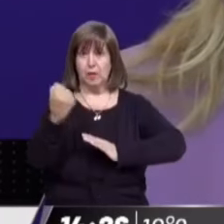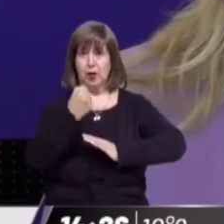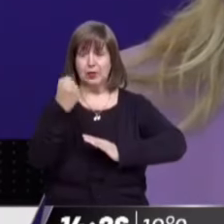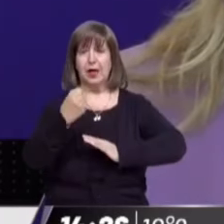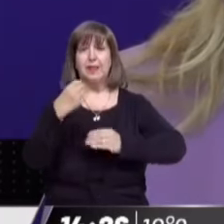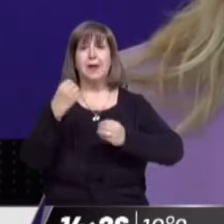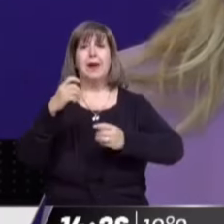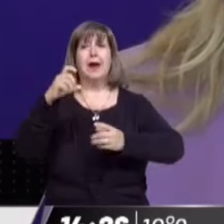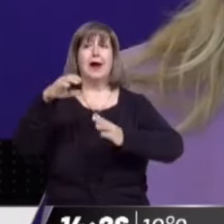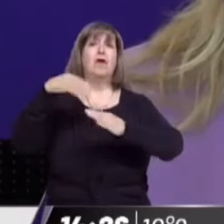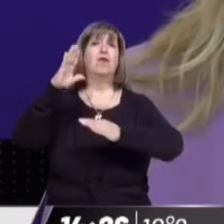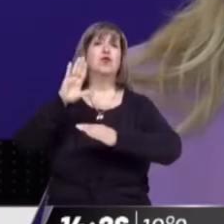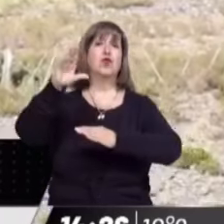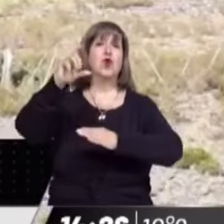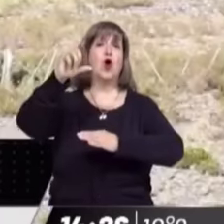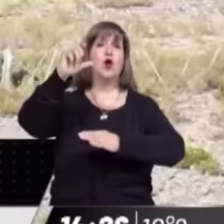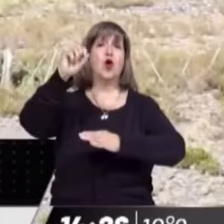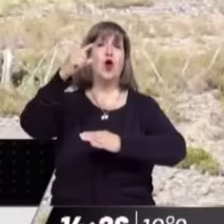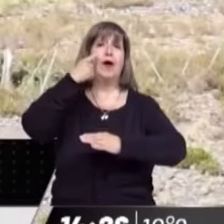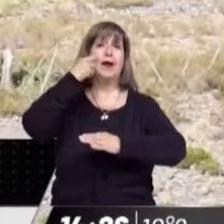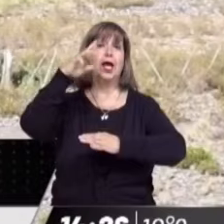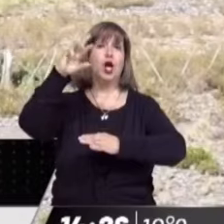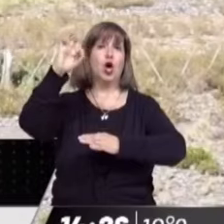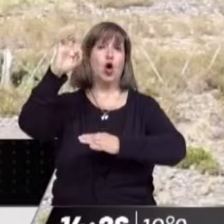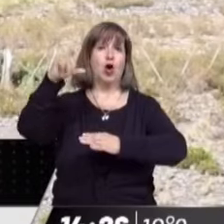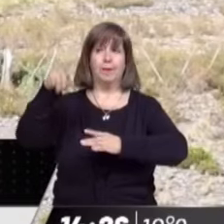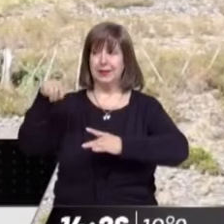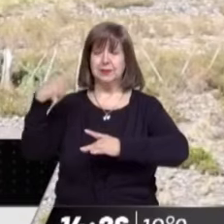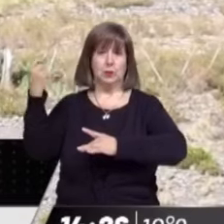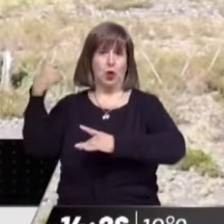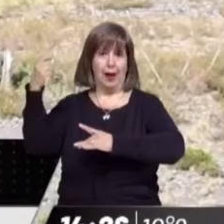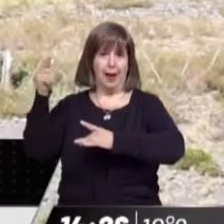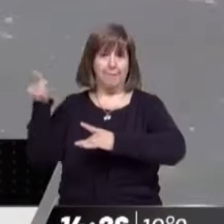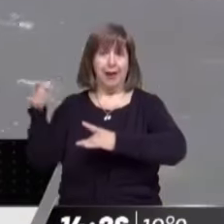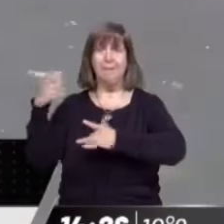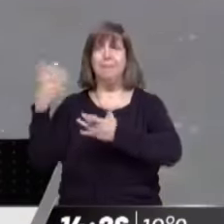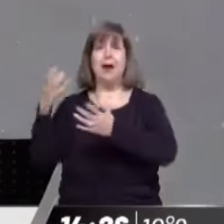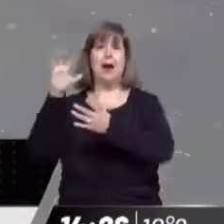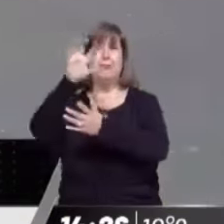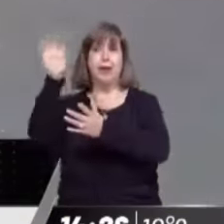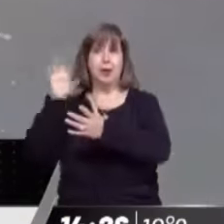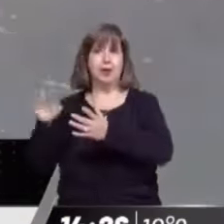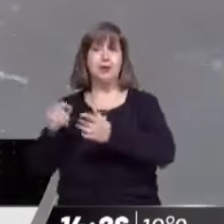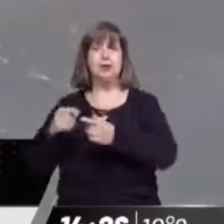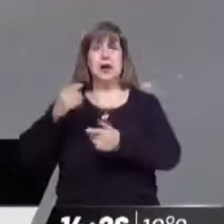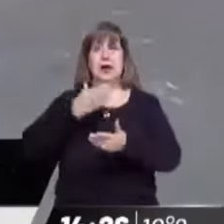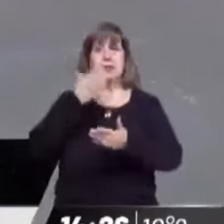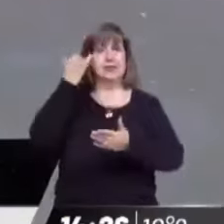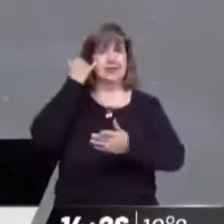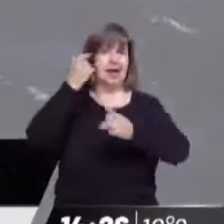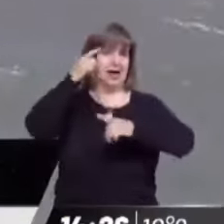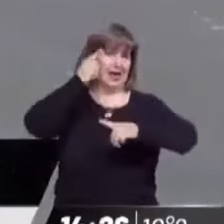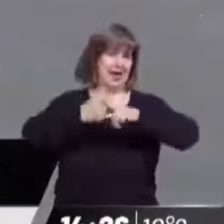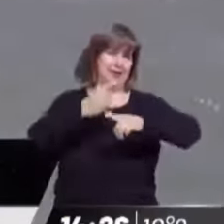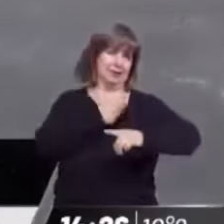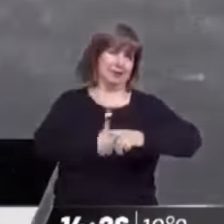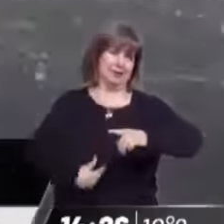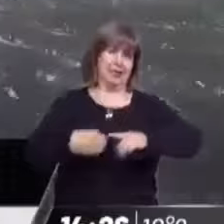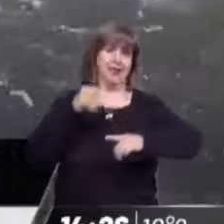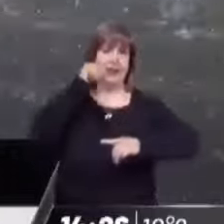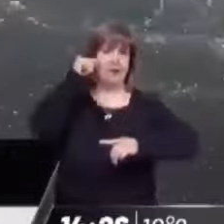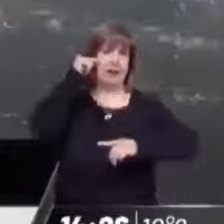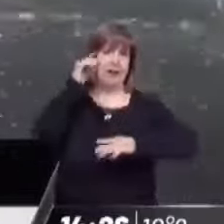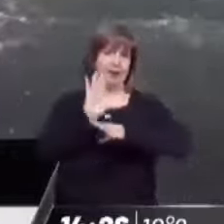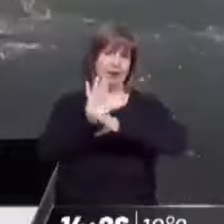coirco se se terminen de resolver los trámites Que nos ha exigido por orden del presidente Fernández allá finales